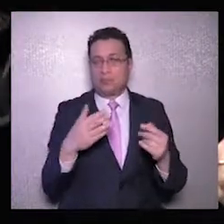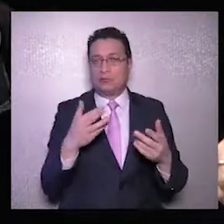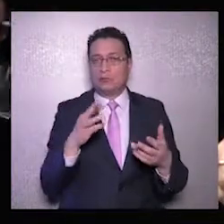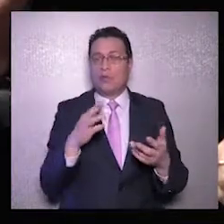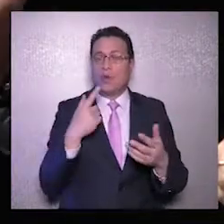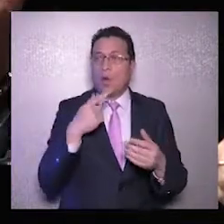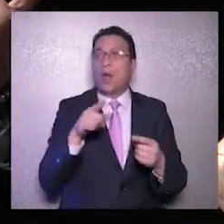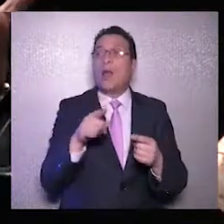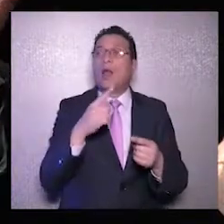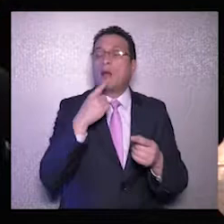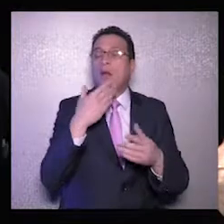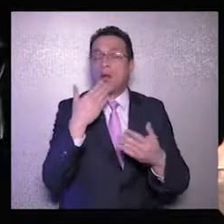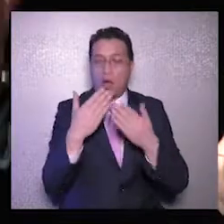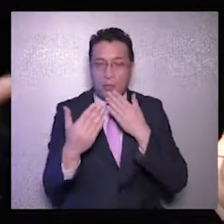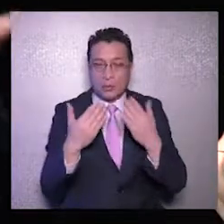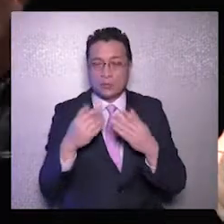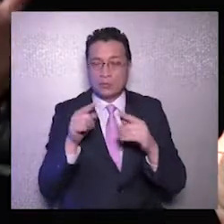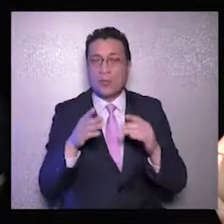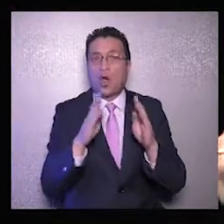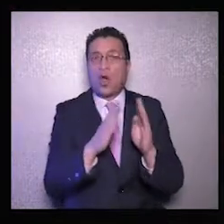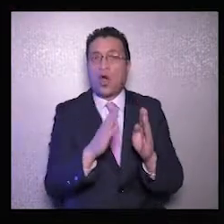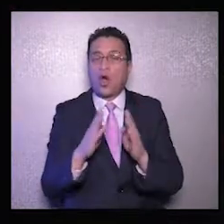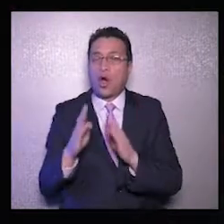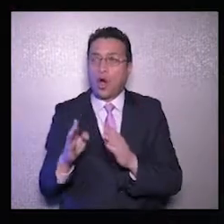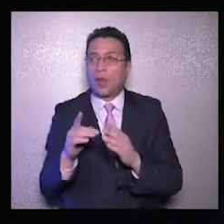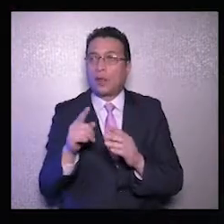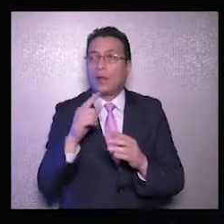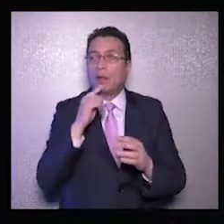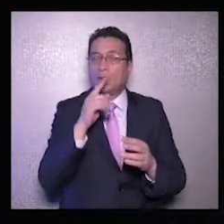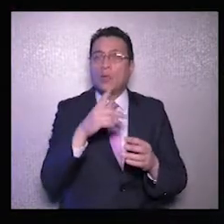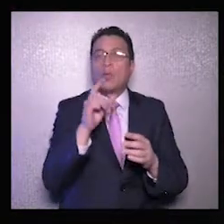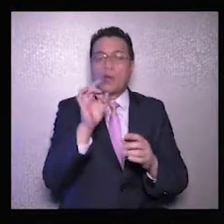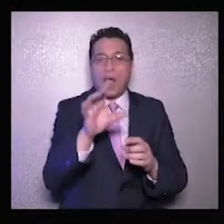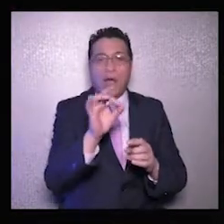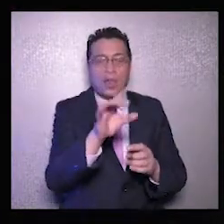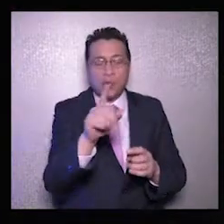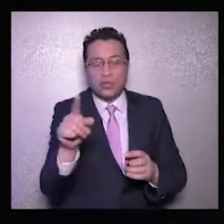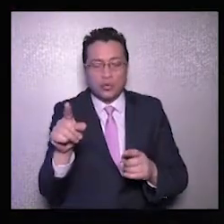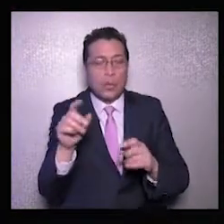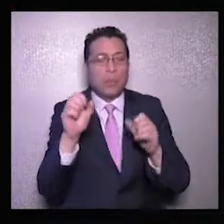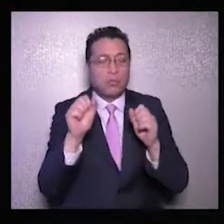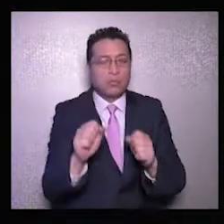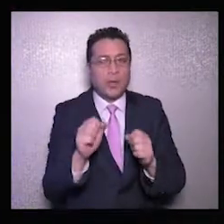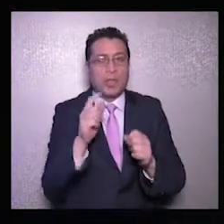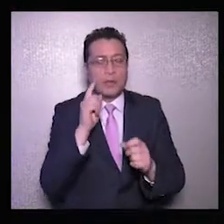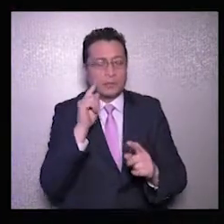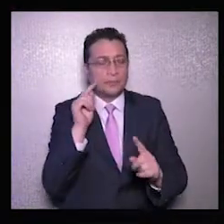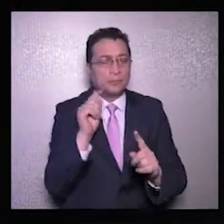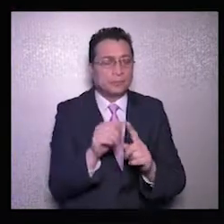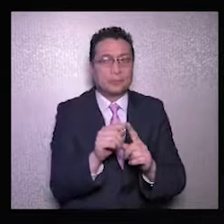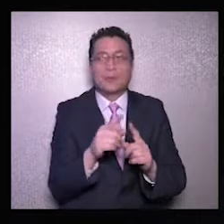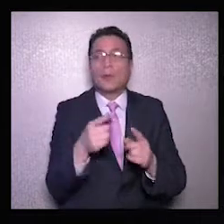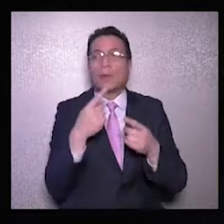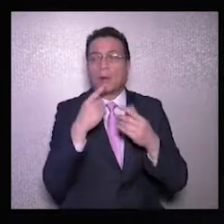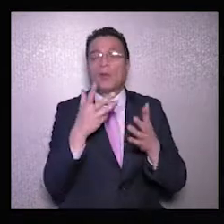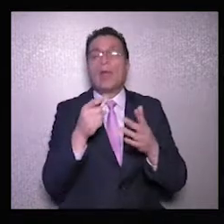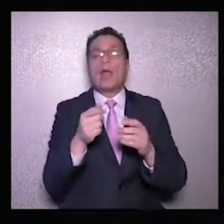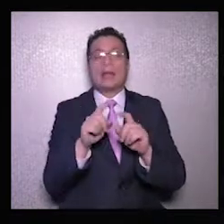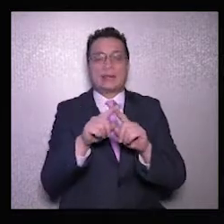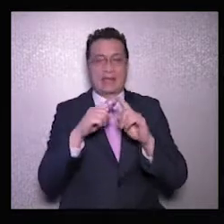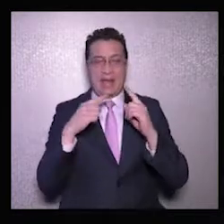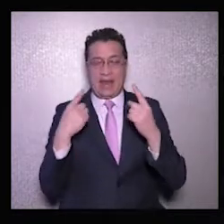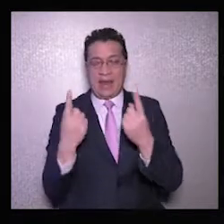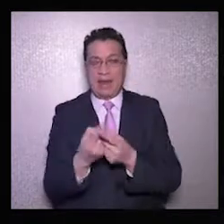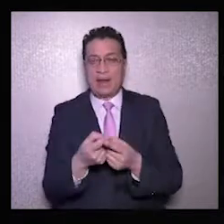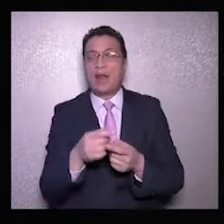vamos a conversar, pero ir en orden, en un par de minutos cada uno de ustedes se puede definir una aproximación general